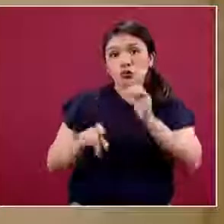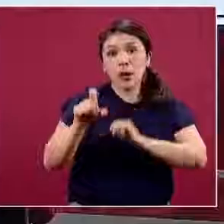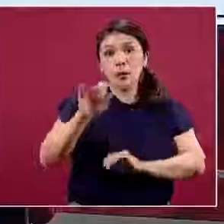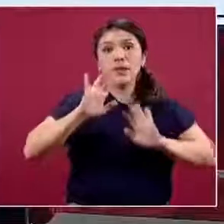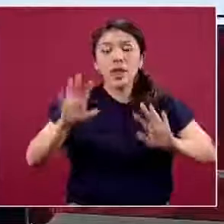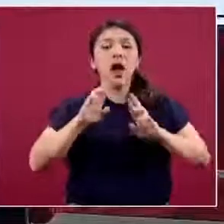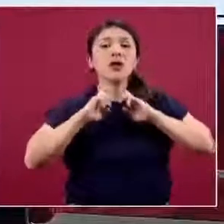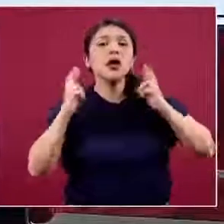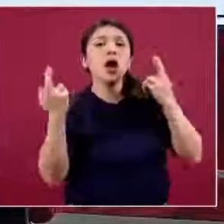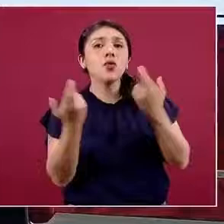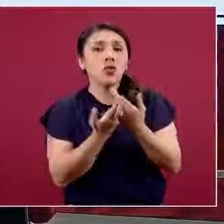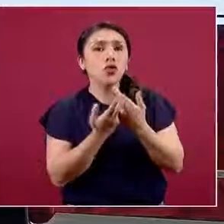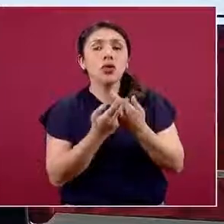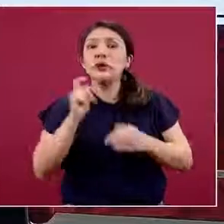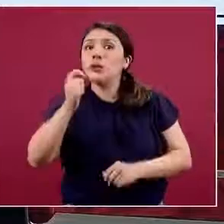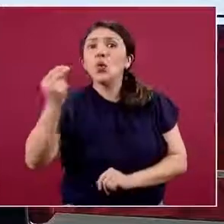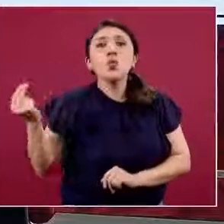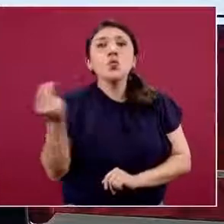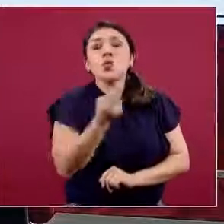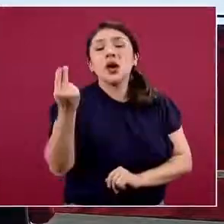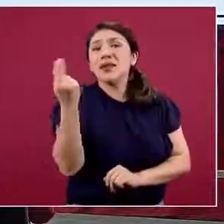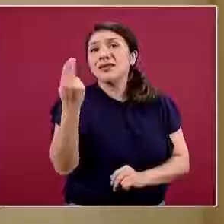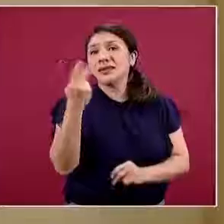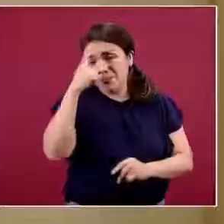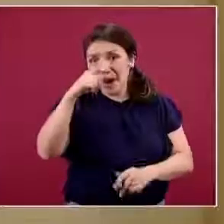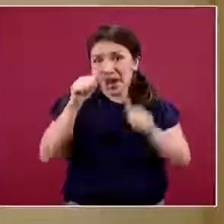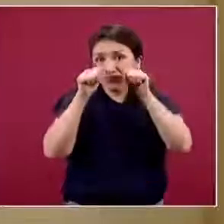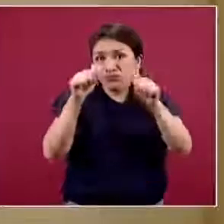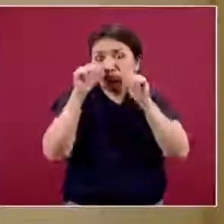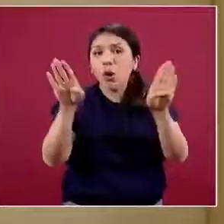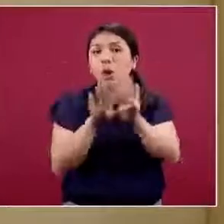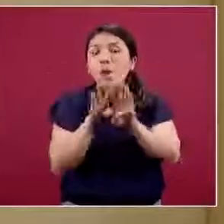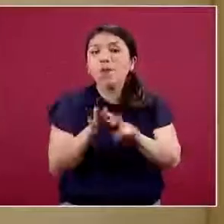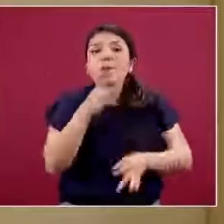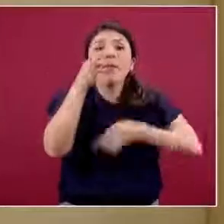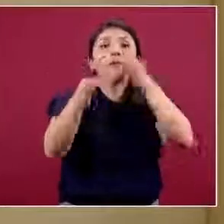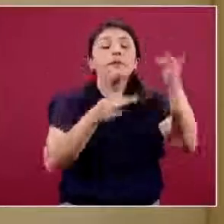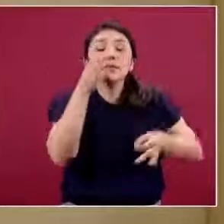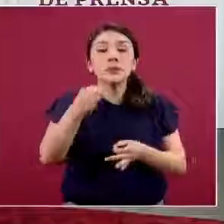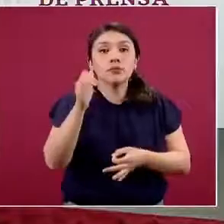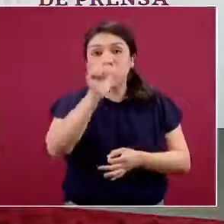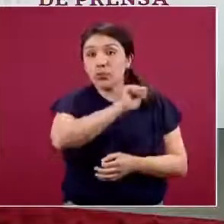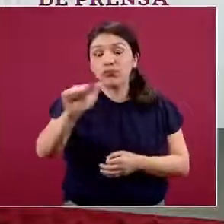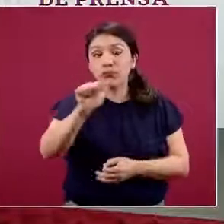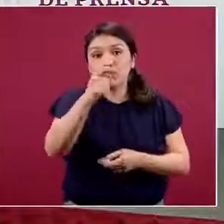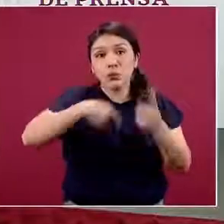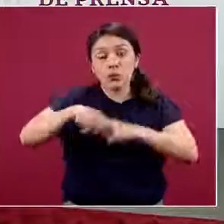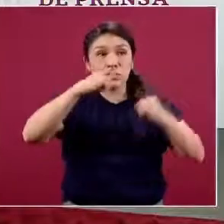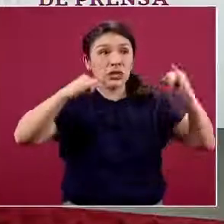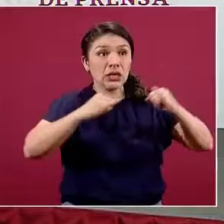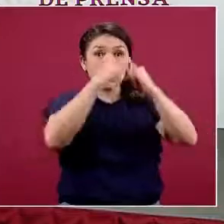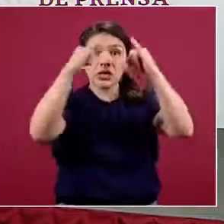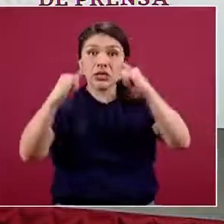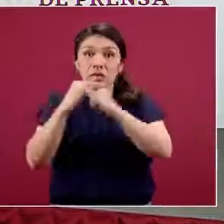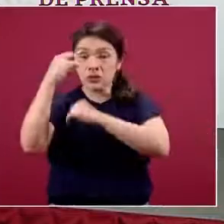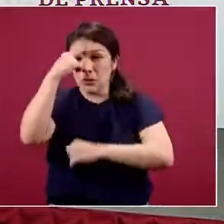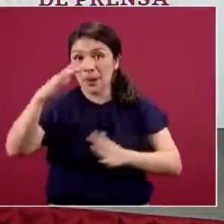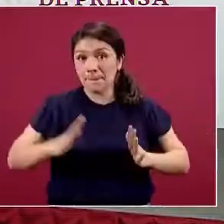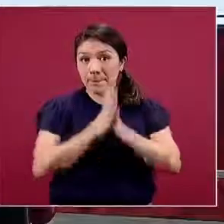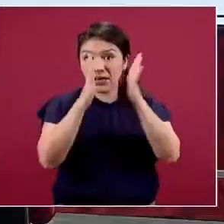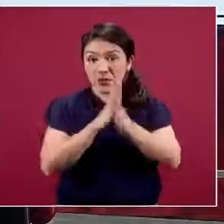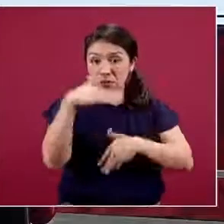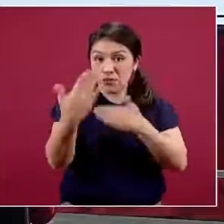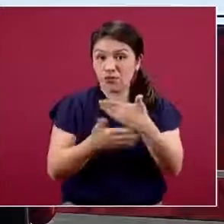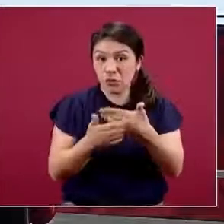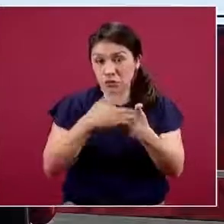sesiona de manera urgente y extraordinaria para darle a conocer tanto a las dependencias que iban a